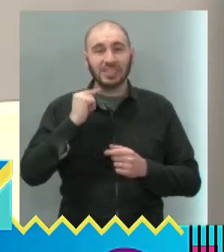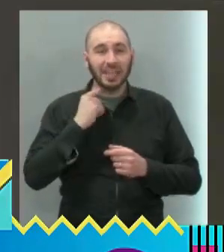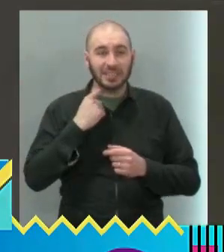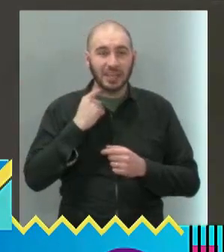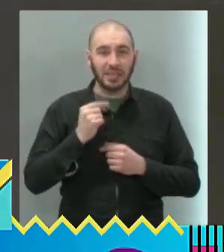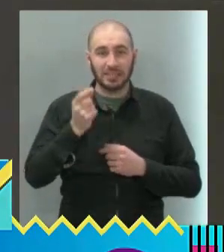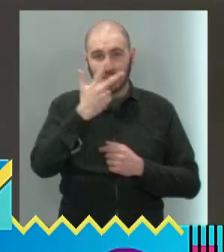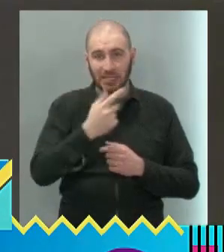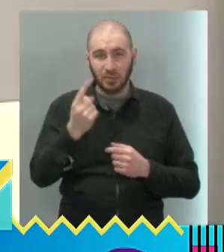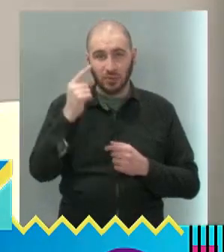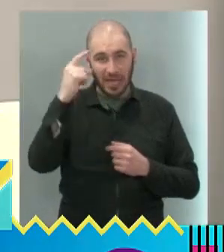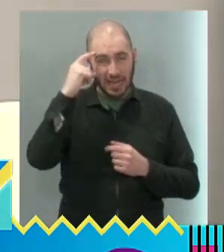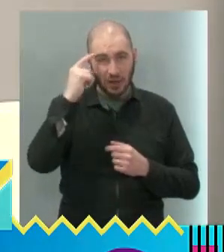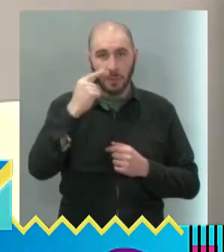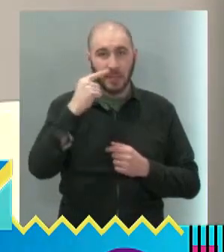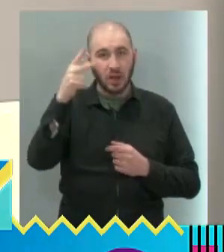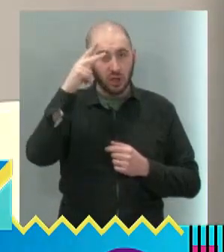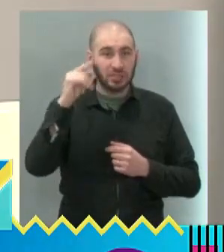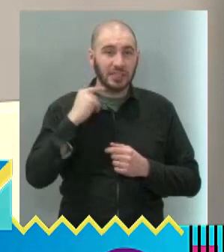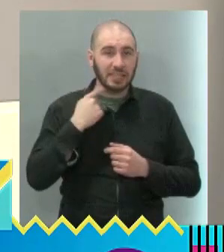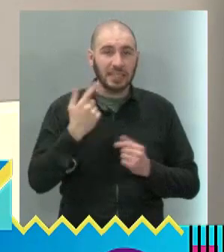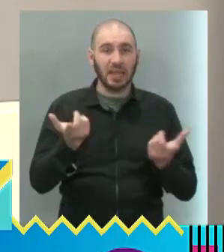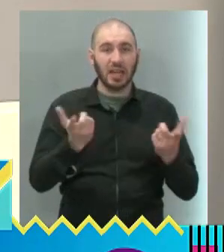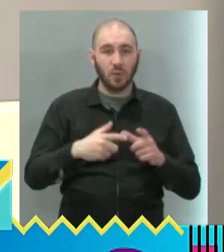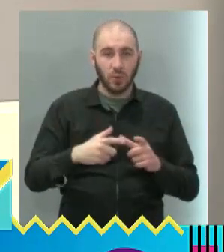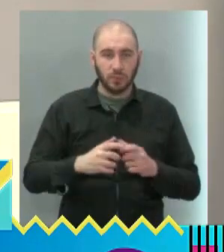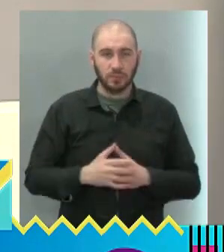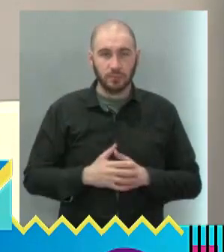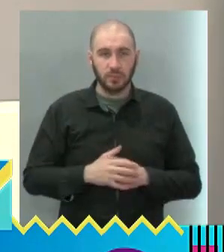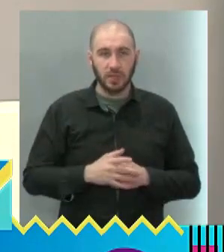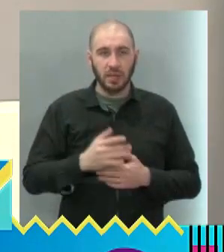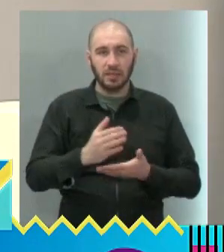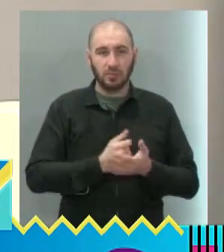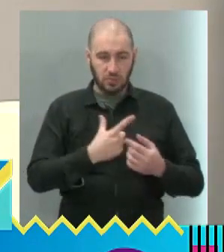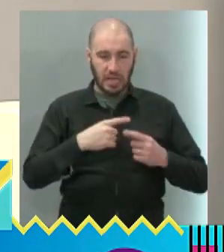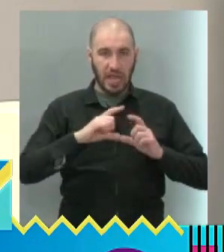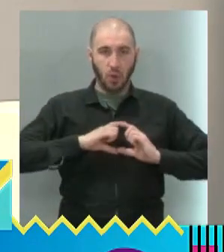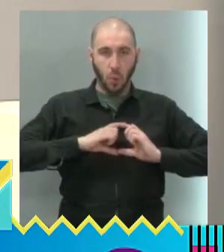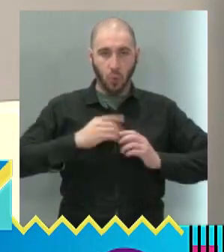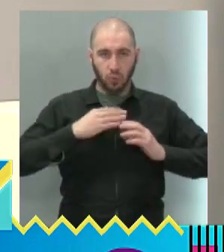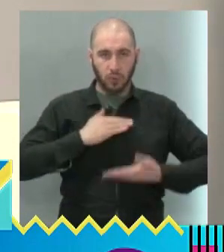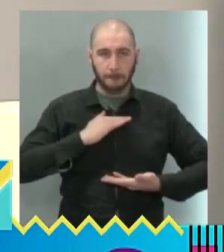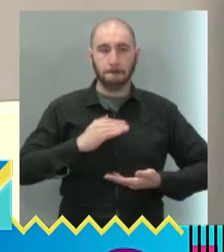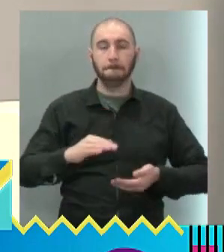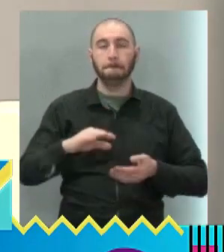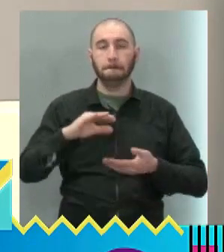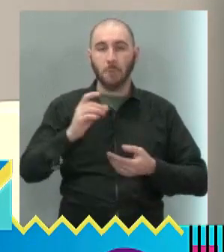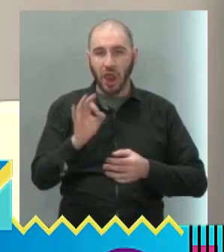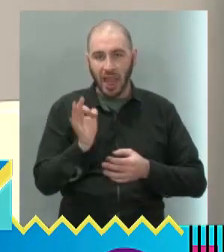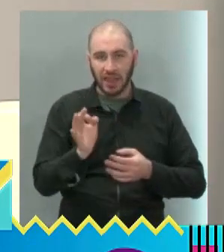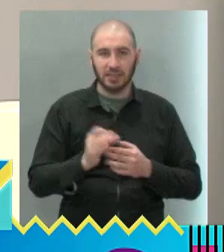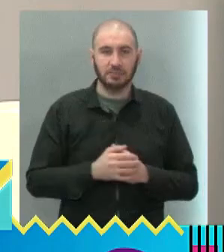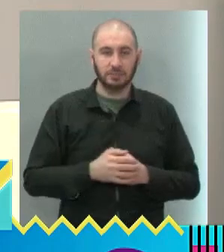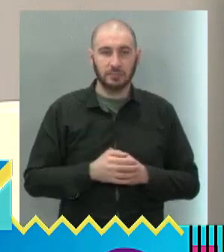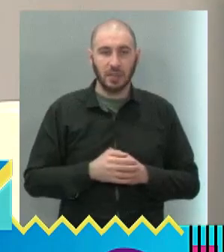13, cuando el 31 de enero de 1813 la asamblea adopta escudo, dan moneda,